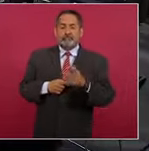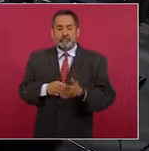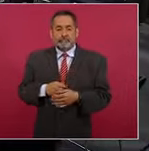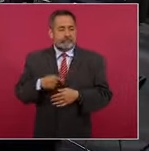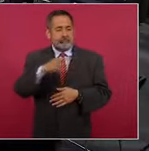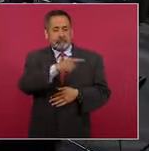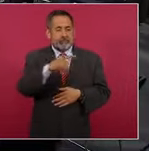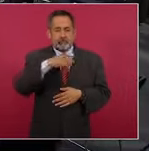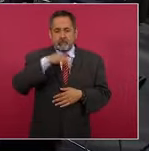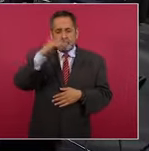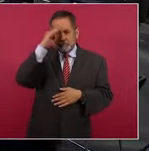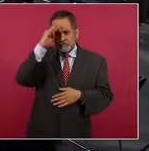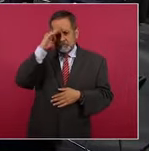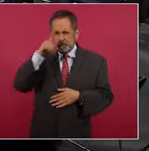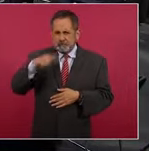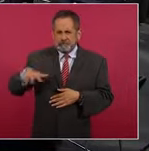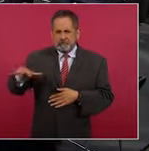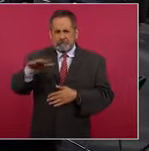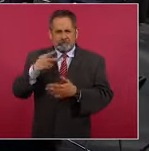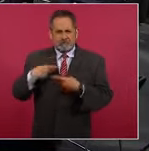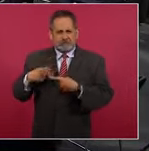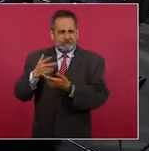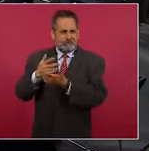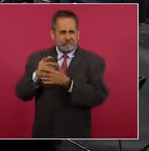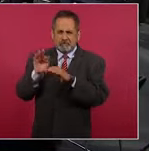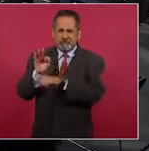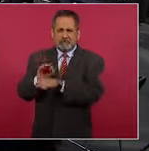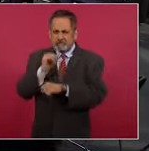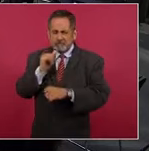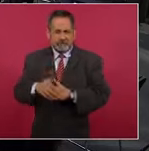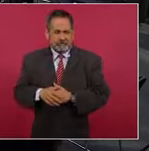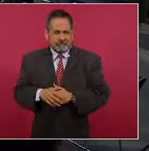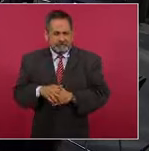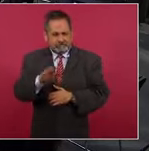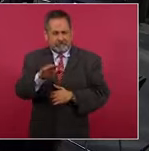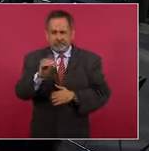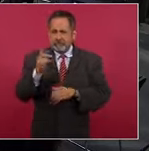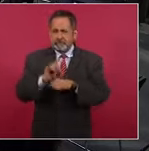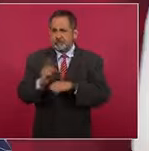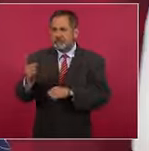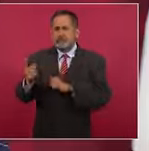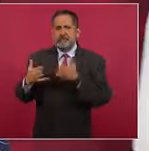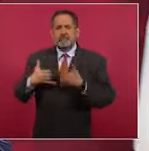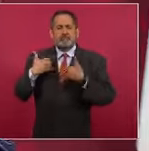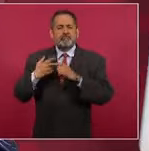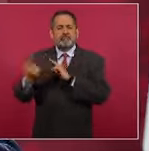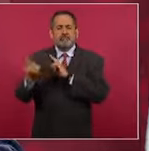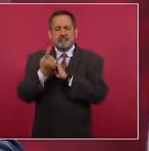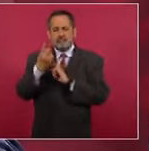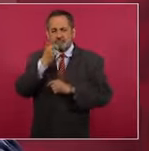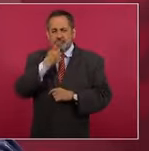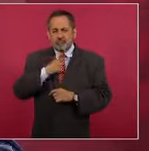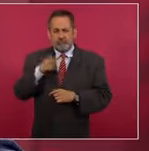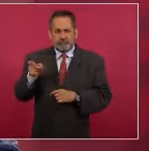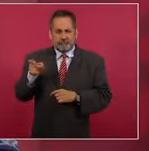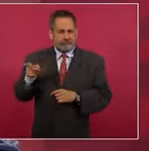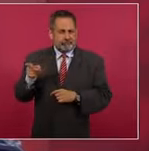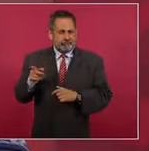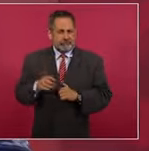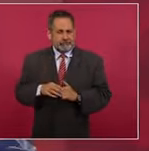dimensión social. Otro día un joven me decía que uno de estos